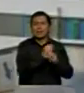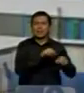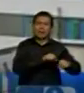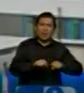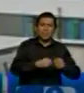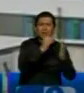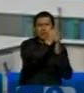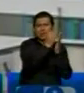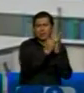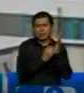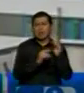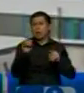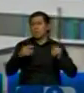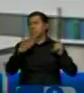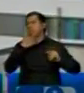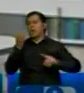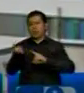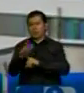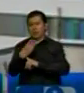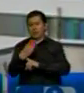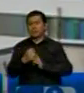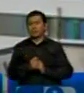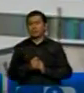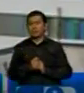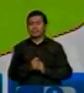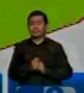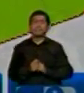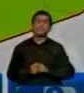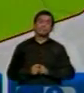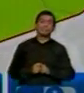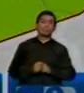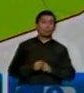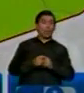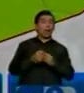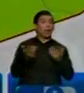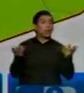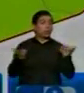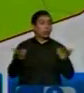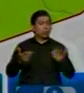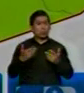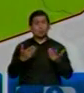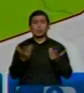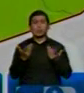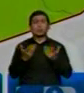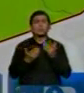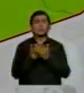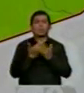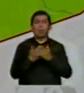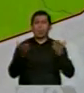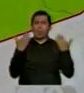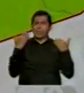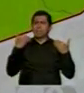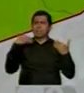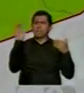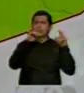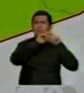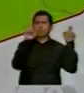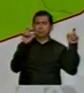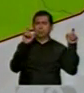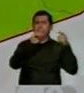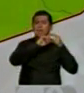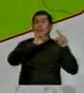arroja el informe de indicadores de la Superintendencia de Compañías es que la mayoría de firmas se constituyeron en la provincia del Guayas, seguido